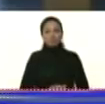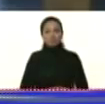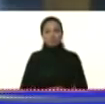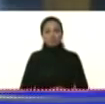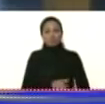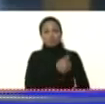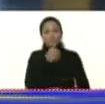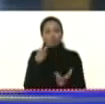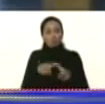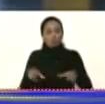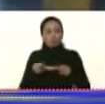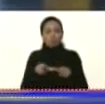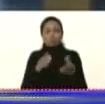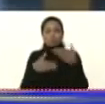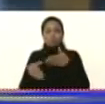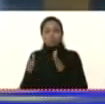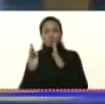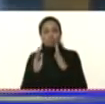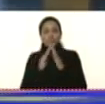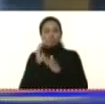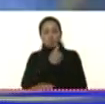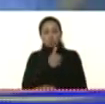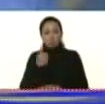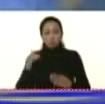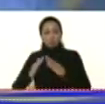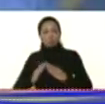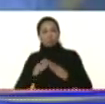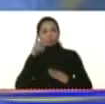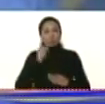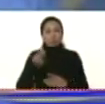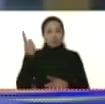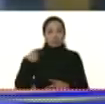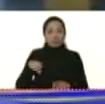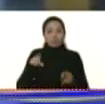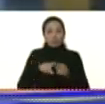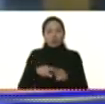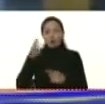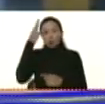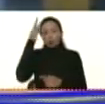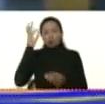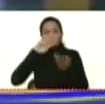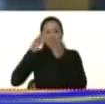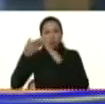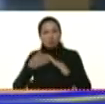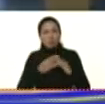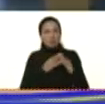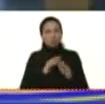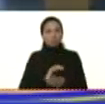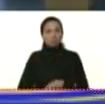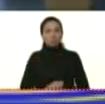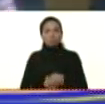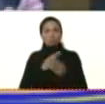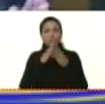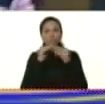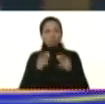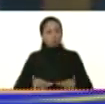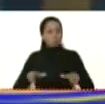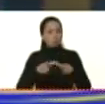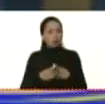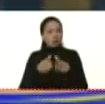Cada urbanismo, cada vivienda debe tener su consejo comunal. Todos los